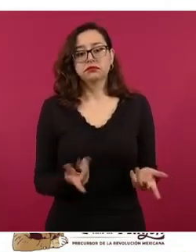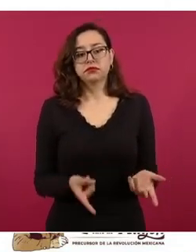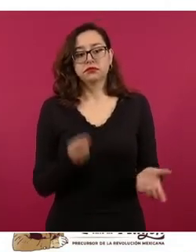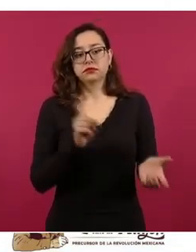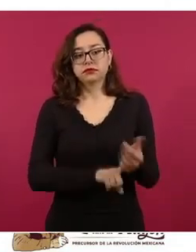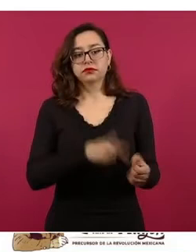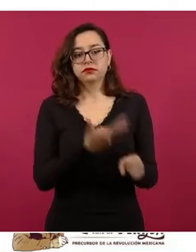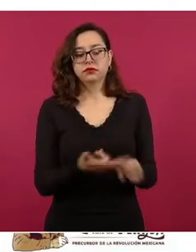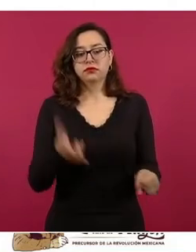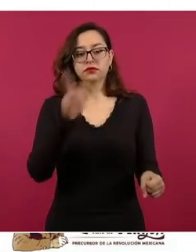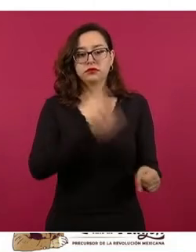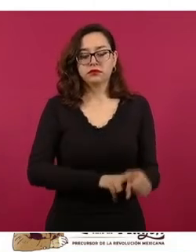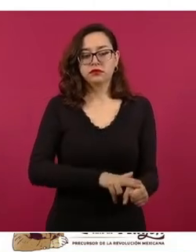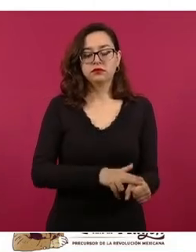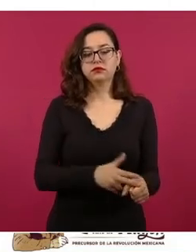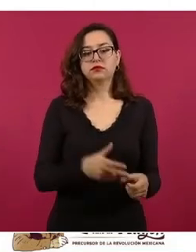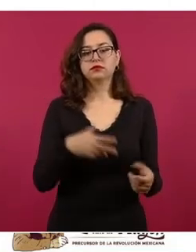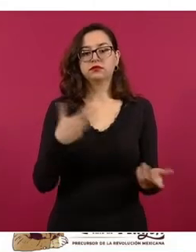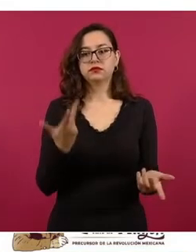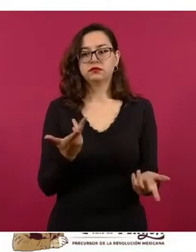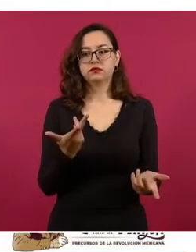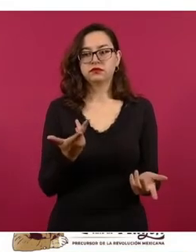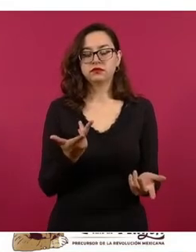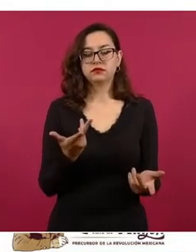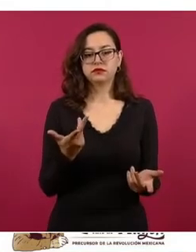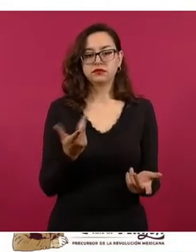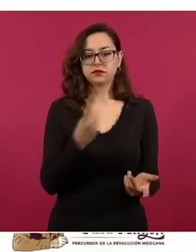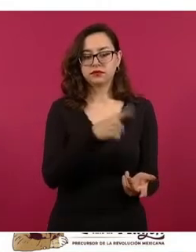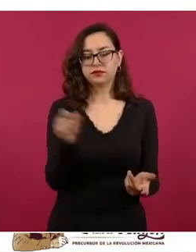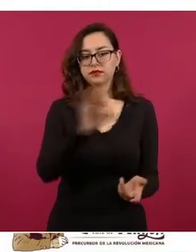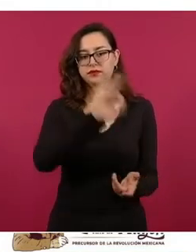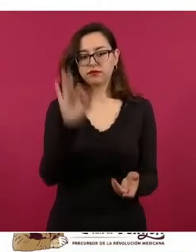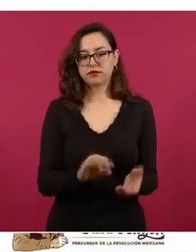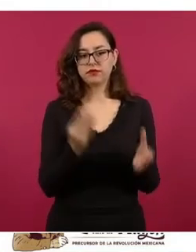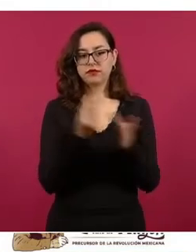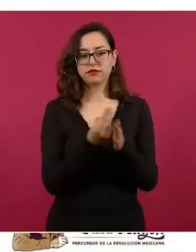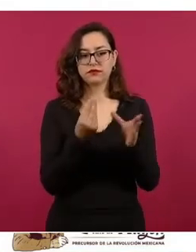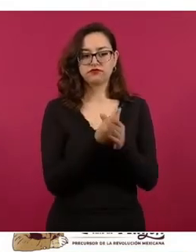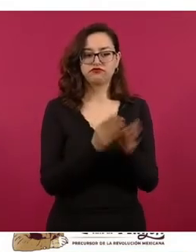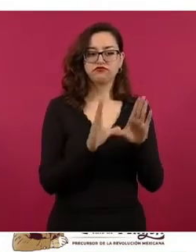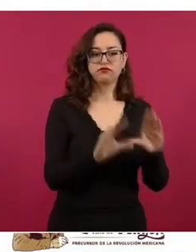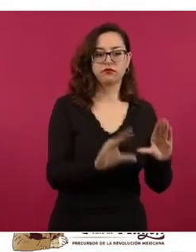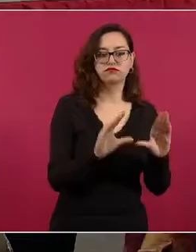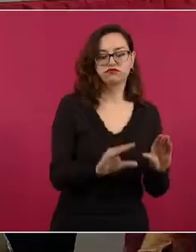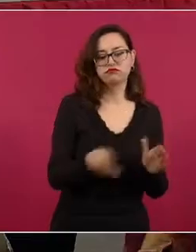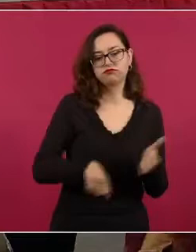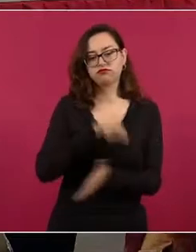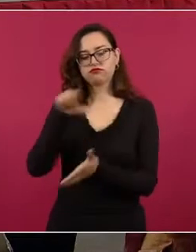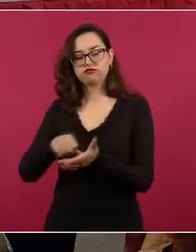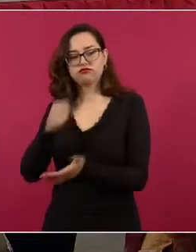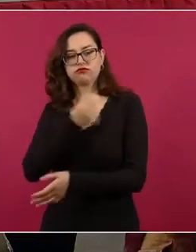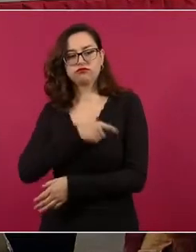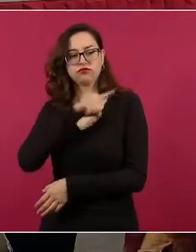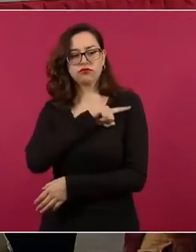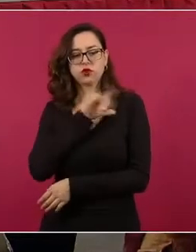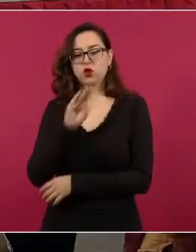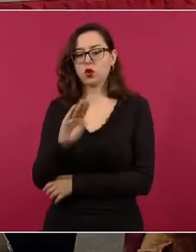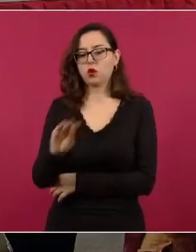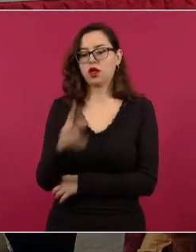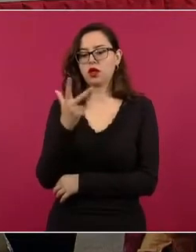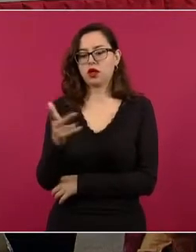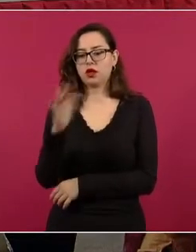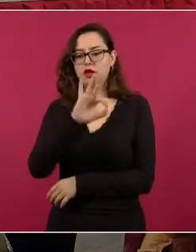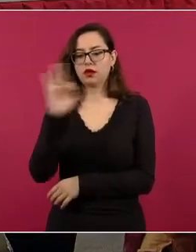en el segundo nivel de atención y en el 98% en el primer nivel de atención. Además, está